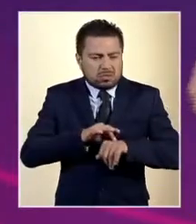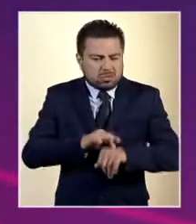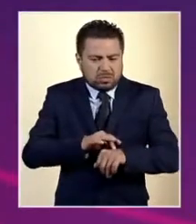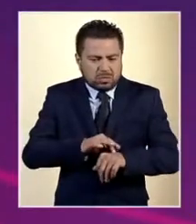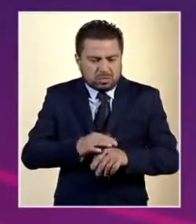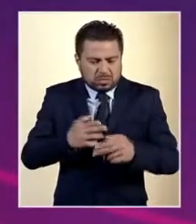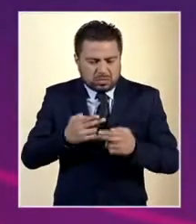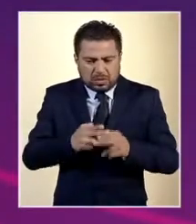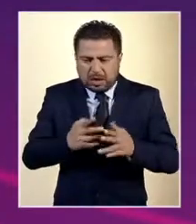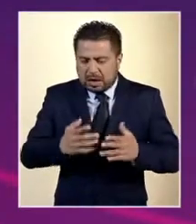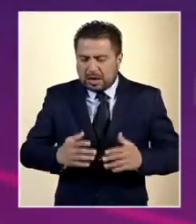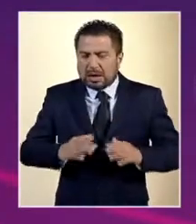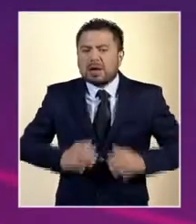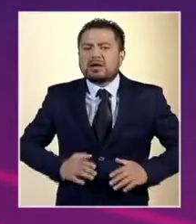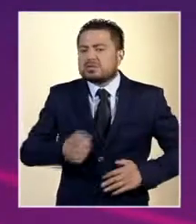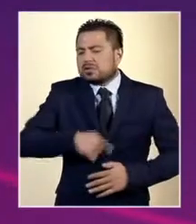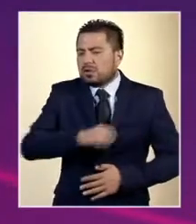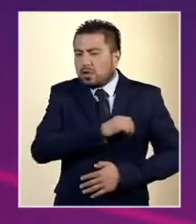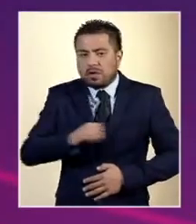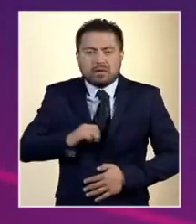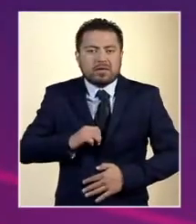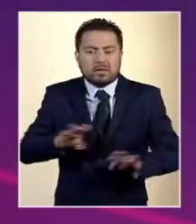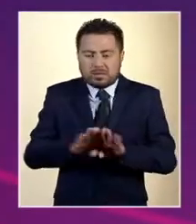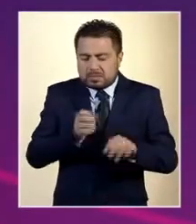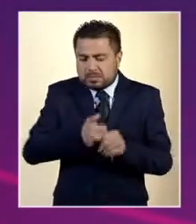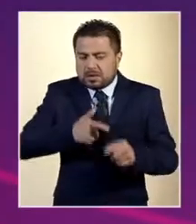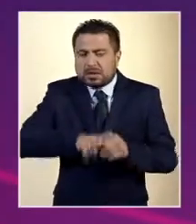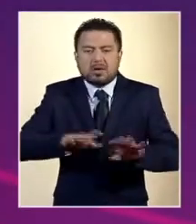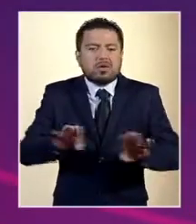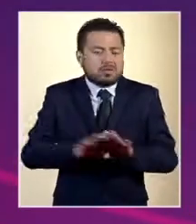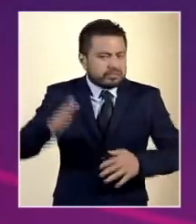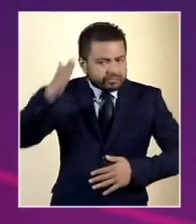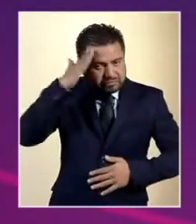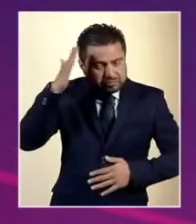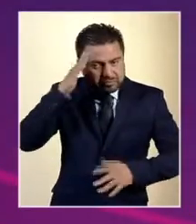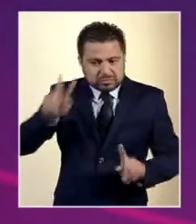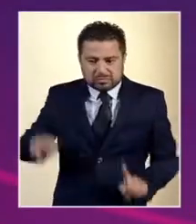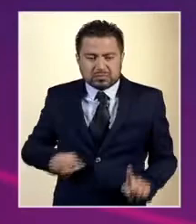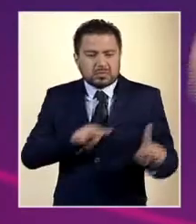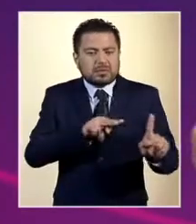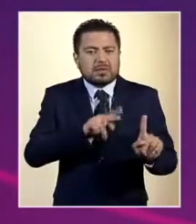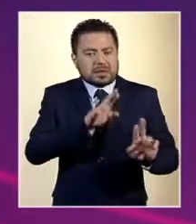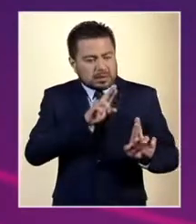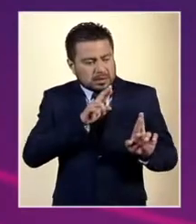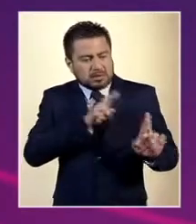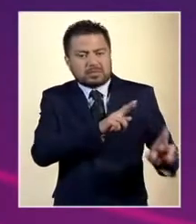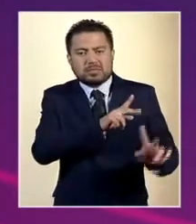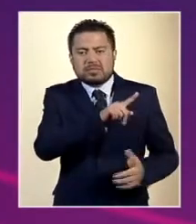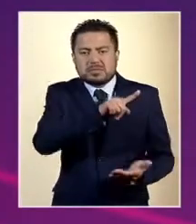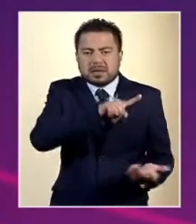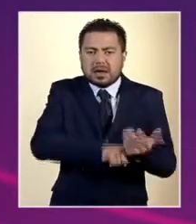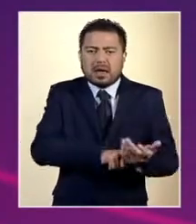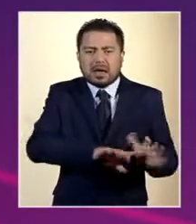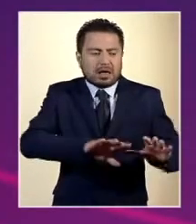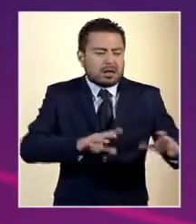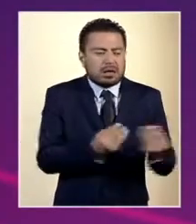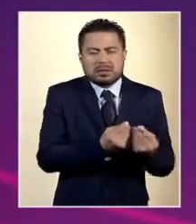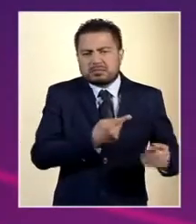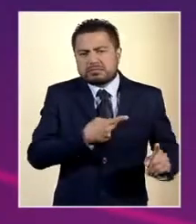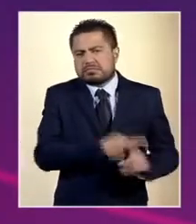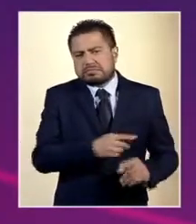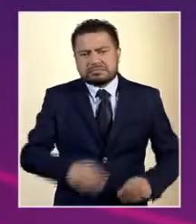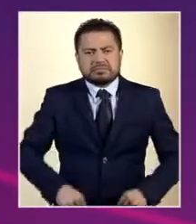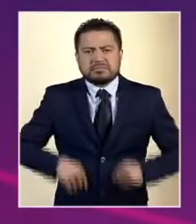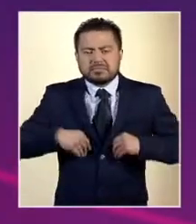hueso que tenemos la obligación como sociedad y como autoridades de voltear a ver y de respetar en su integridad y en su dignidad